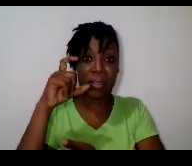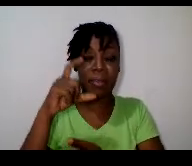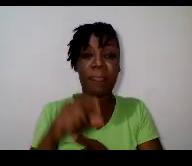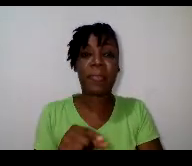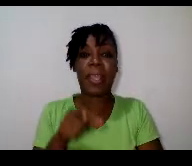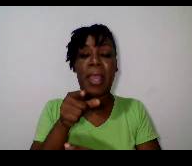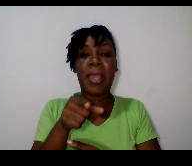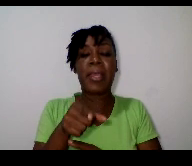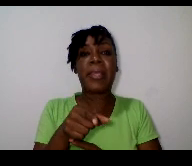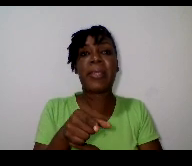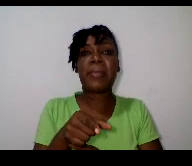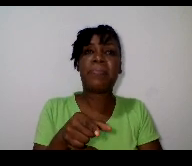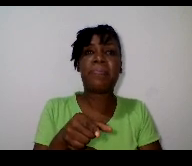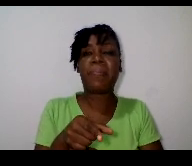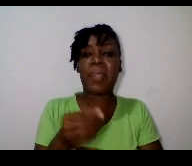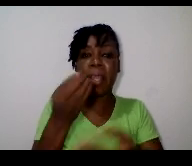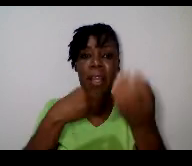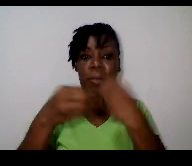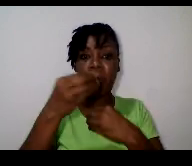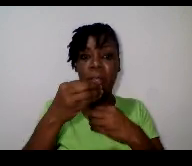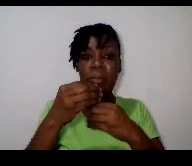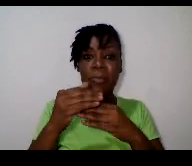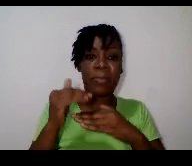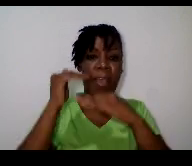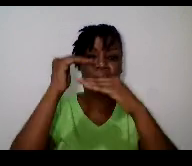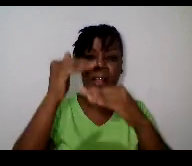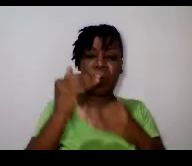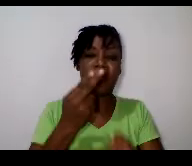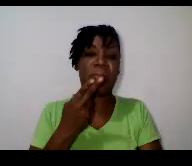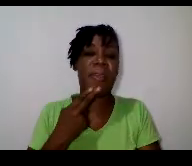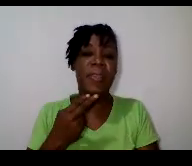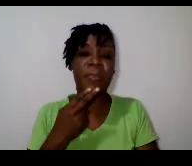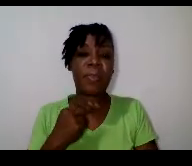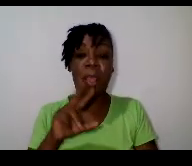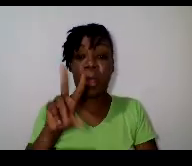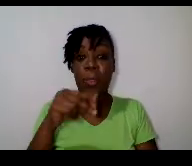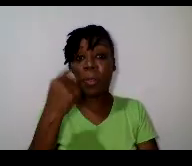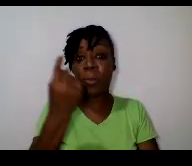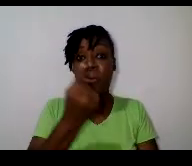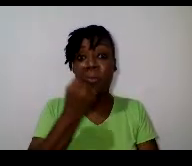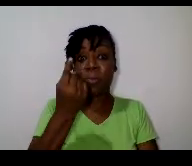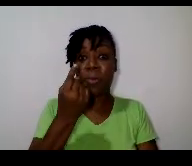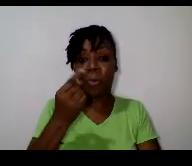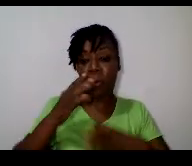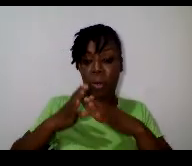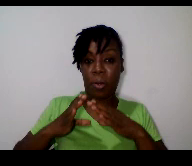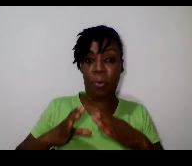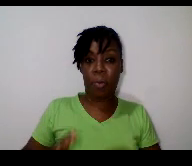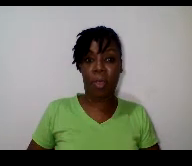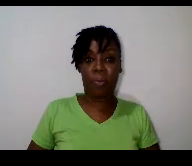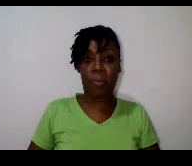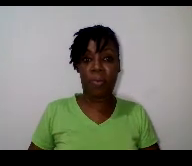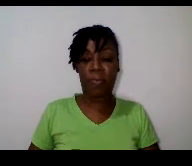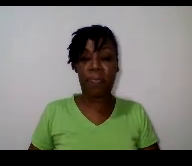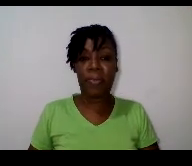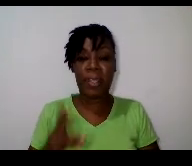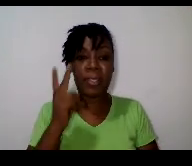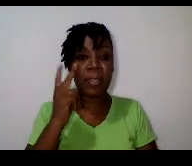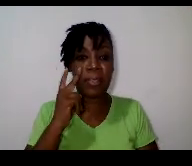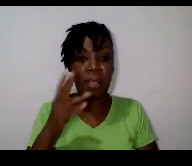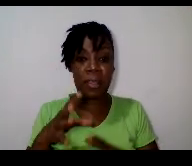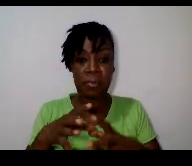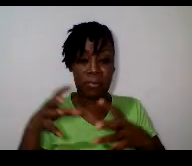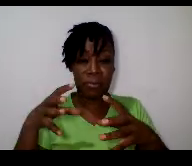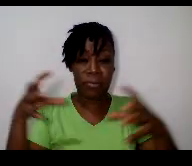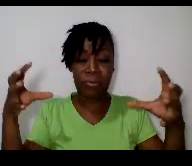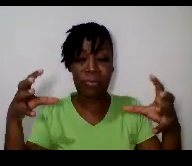en azúcar no solo repercuten en el cuerpo, ¿verdad?, generando inflamación. La inflamación se traduce no solo en un aumento de la